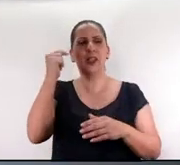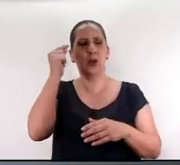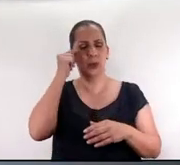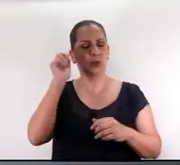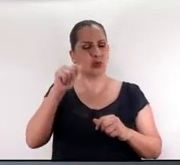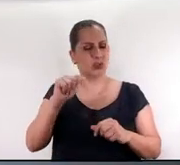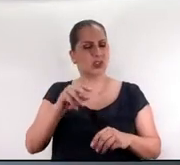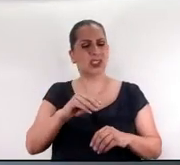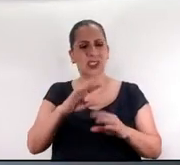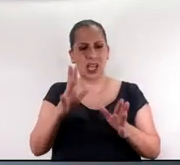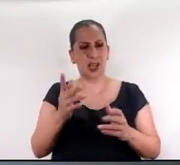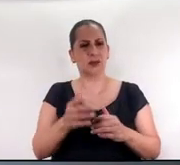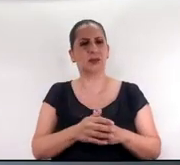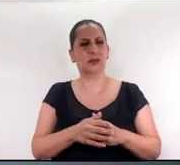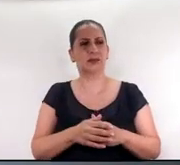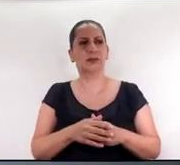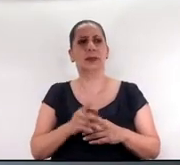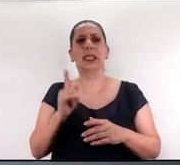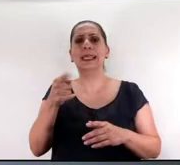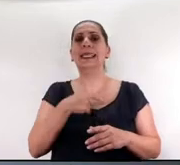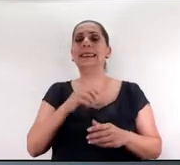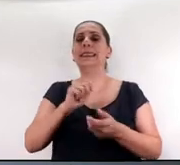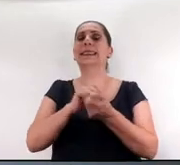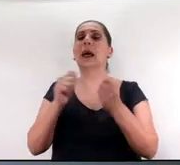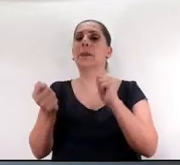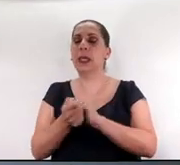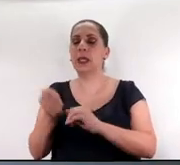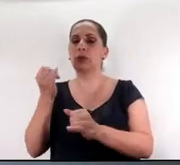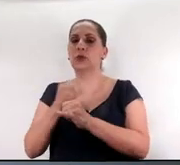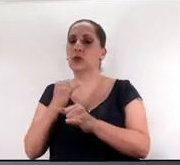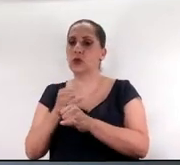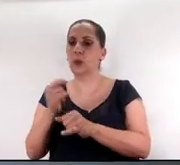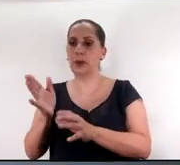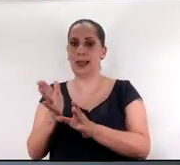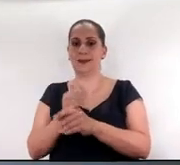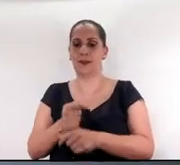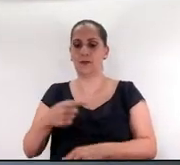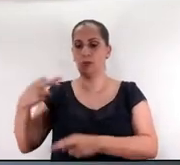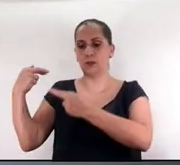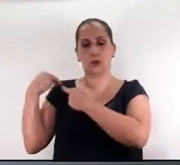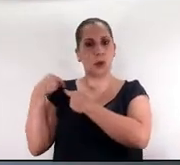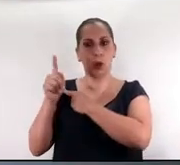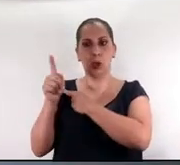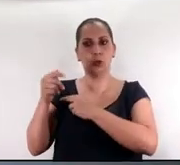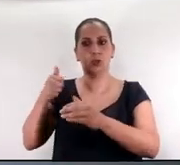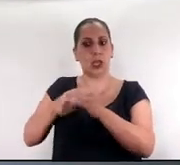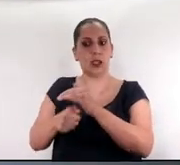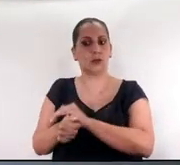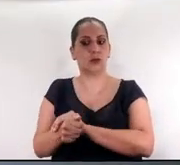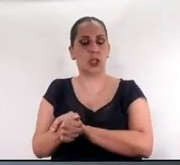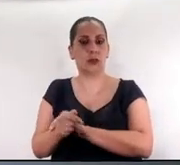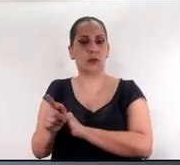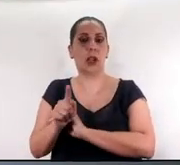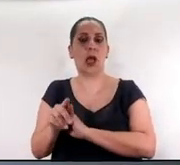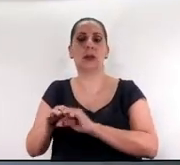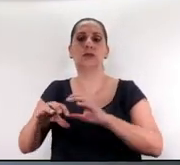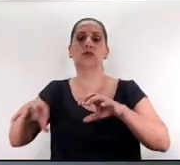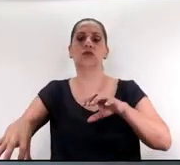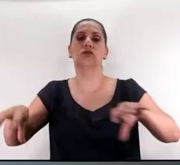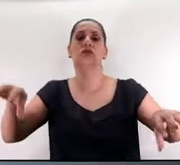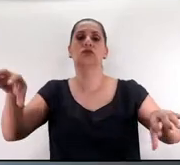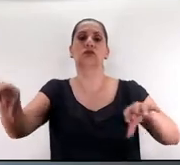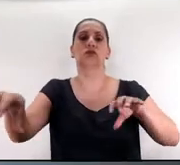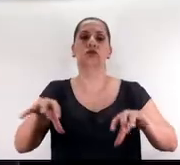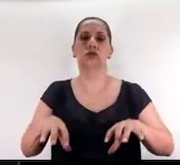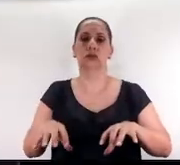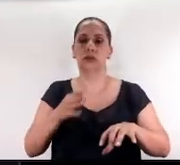Y es convertirlo en una institución para hacerlos responsables, para que no se sigan ocultando bajo la desconcentración, sino que